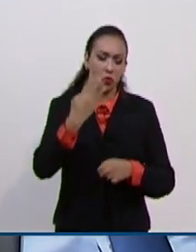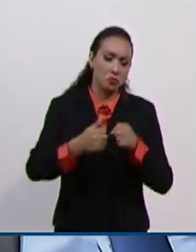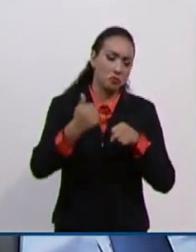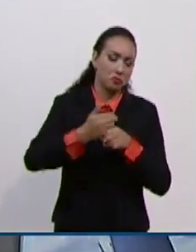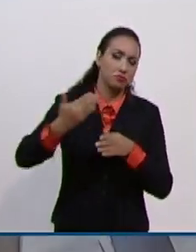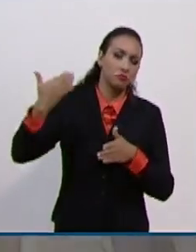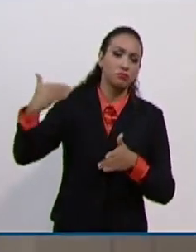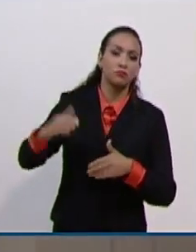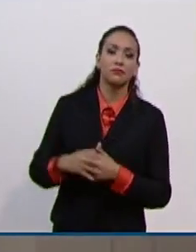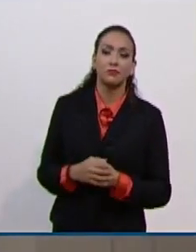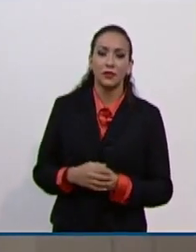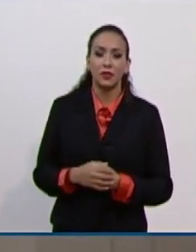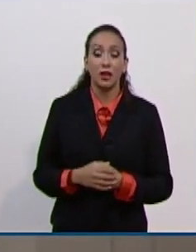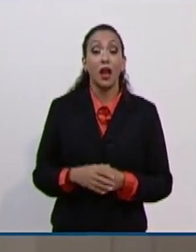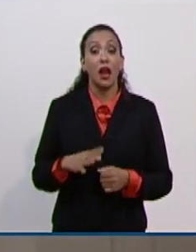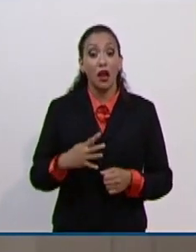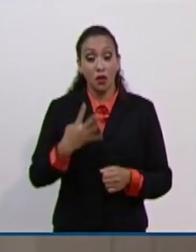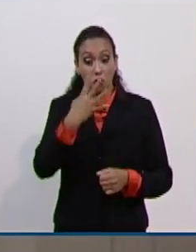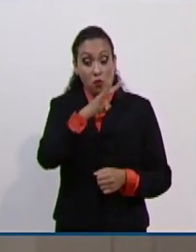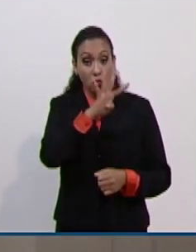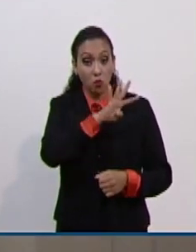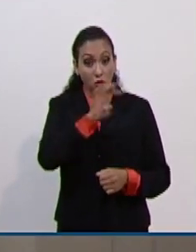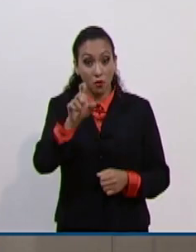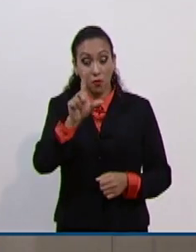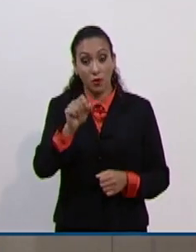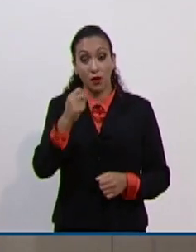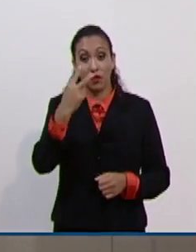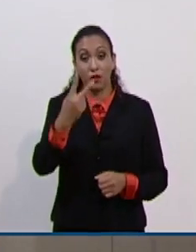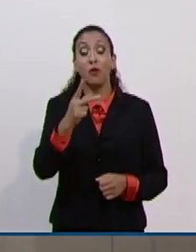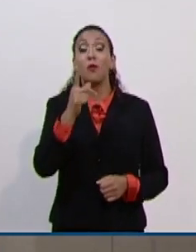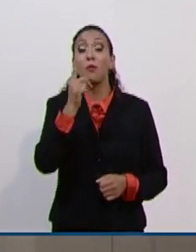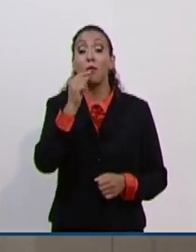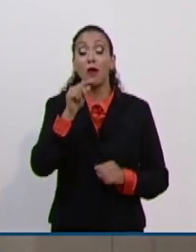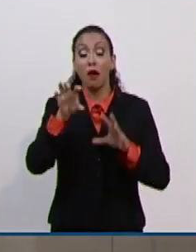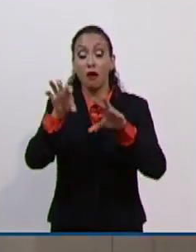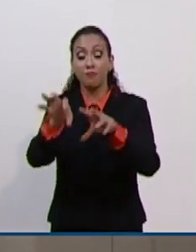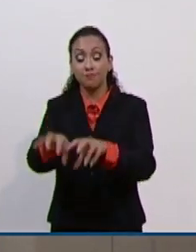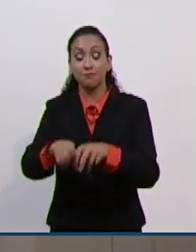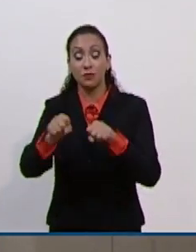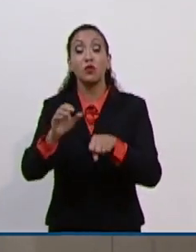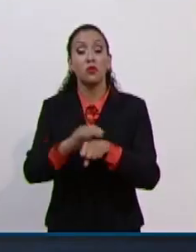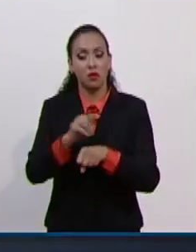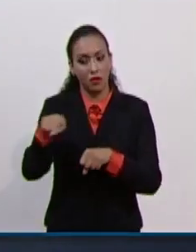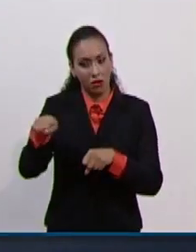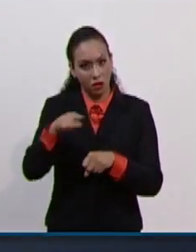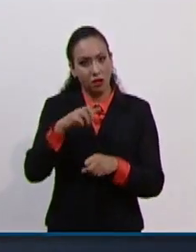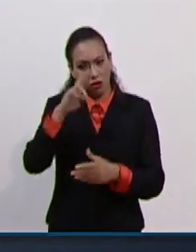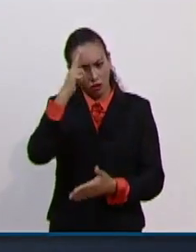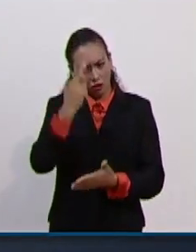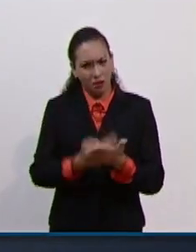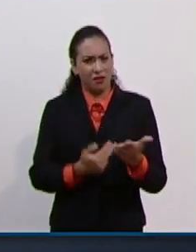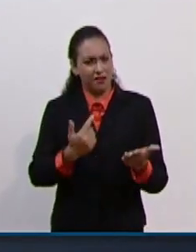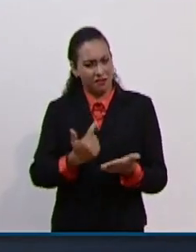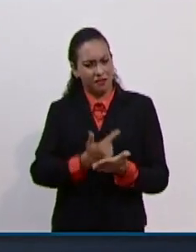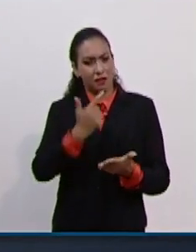se ha detenido a 422 policías vinculados a diversos delitos graves, además de que